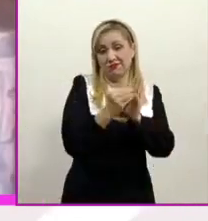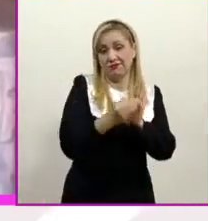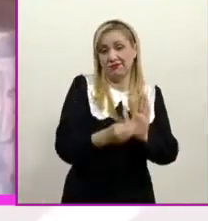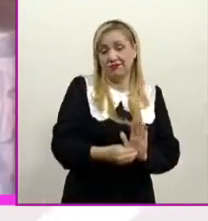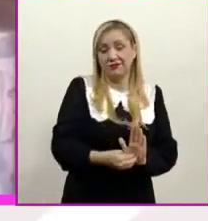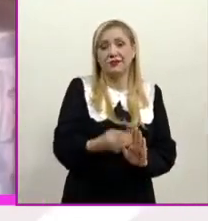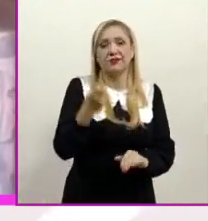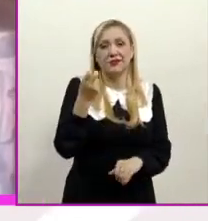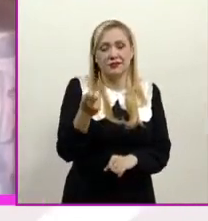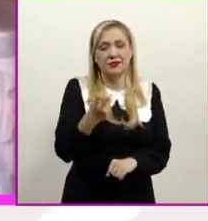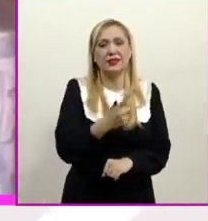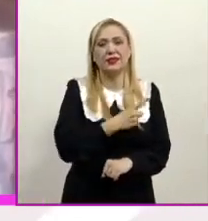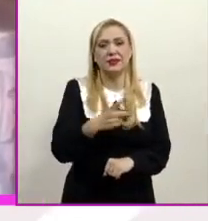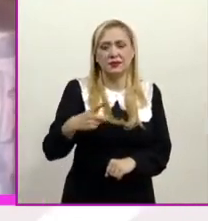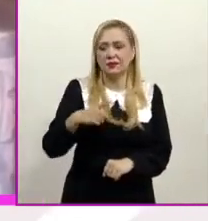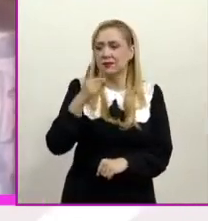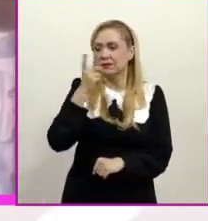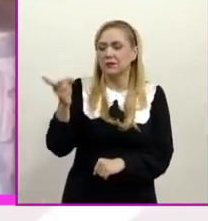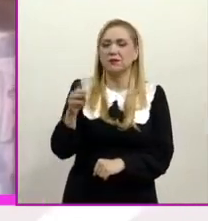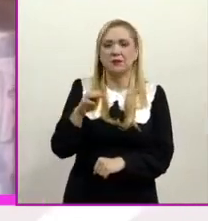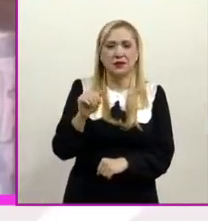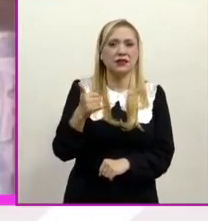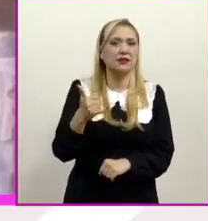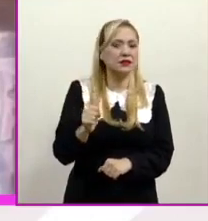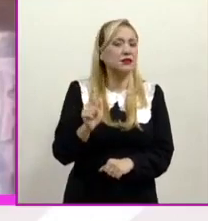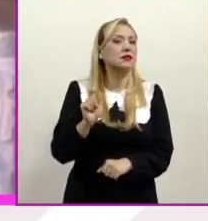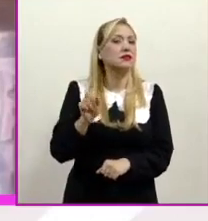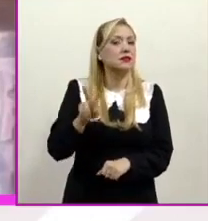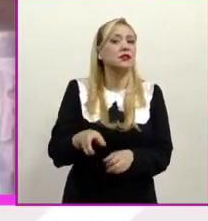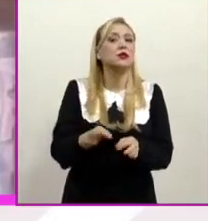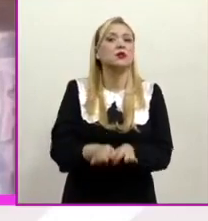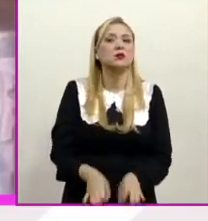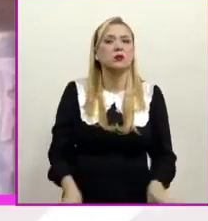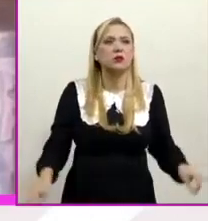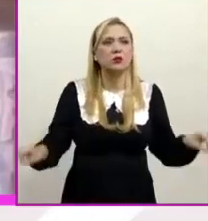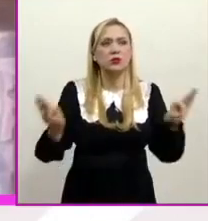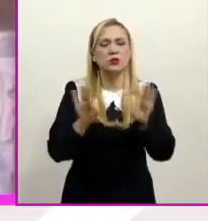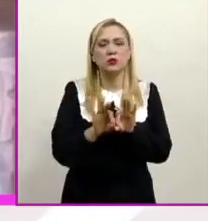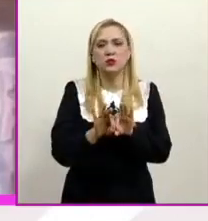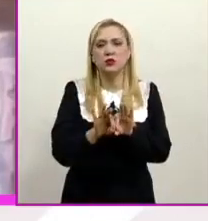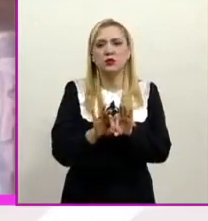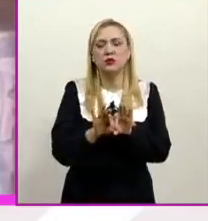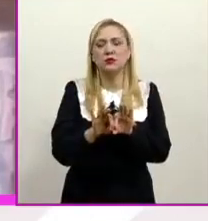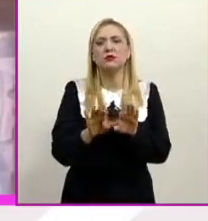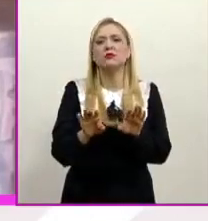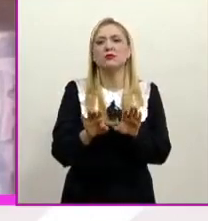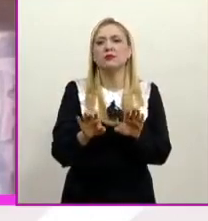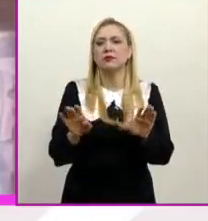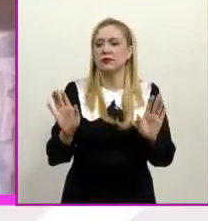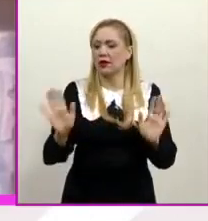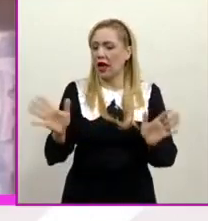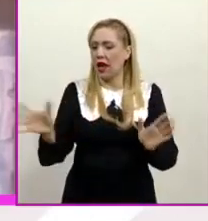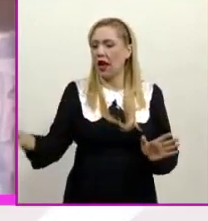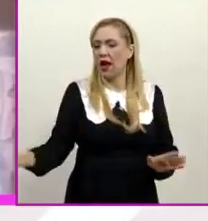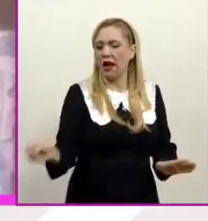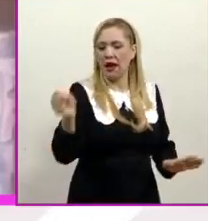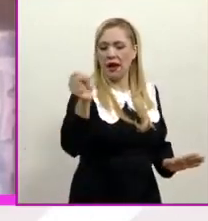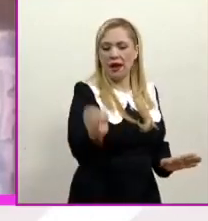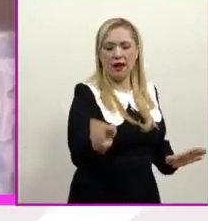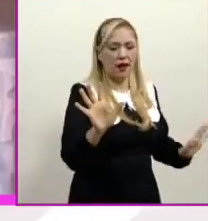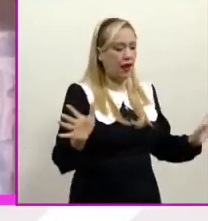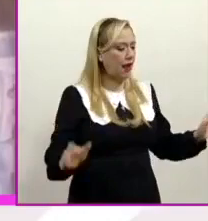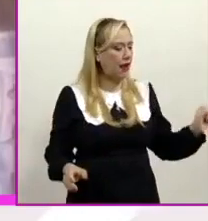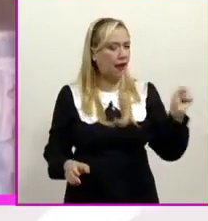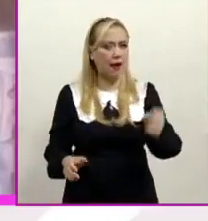Y es ahí donde lo que dice mi querida Maya es importantísimo. ¿Por qué son importantes las cuotas? Hay que revisar la